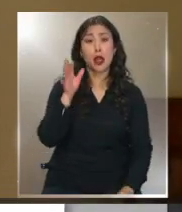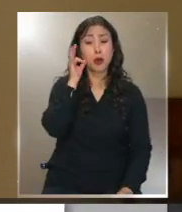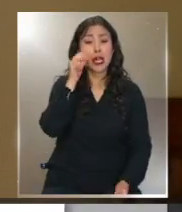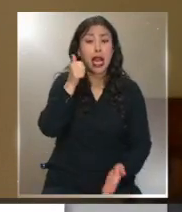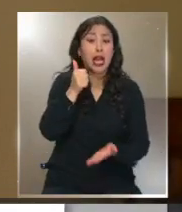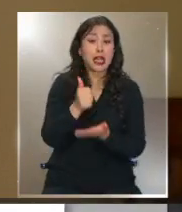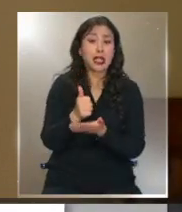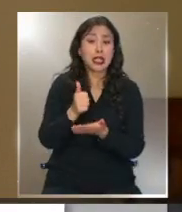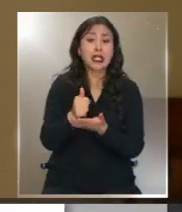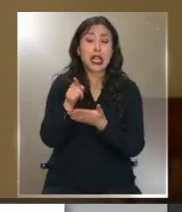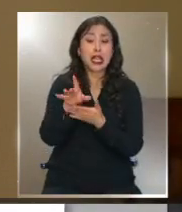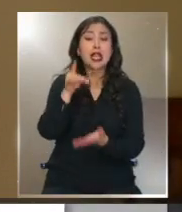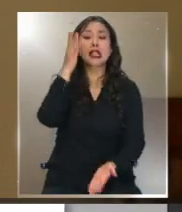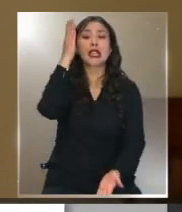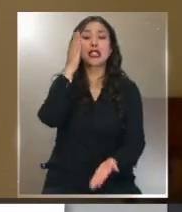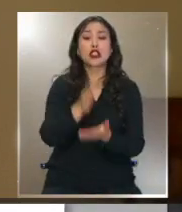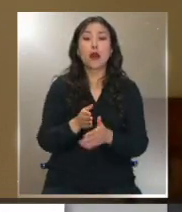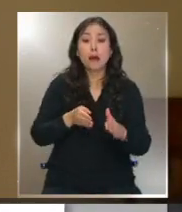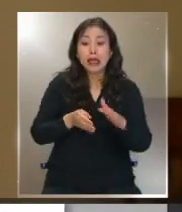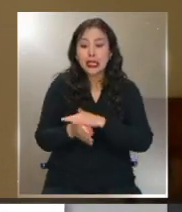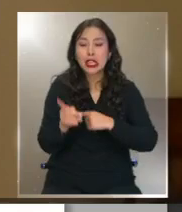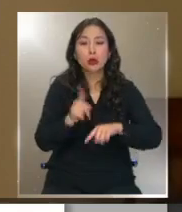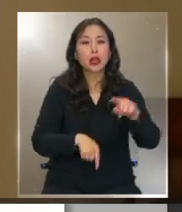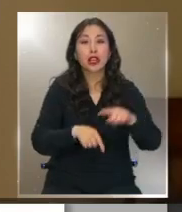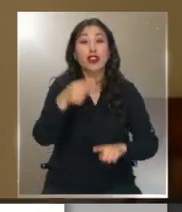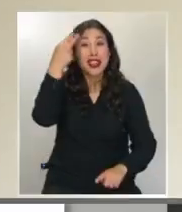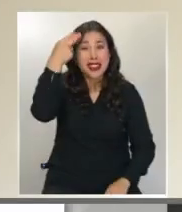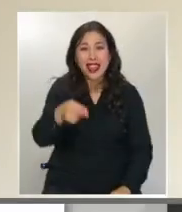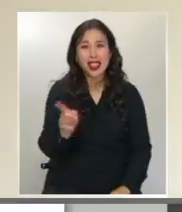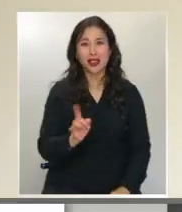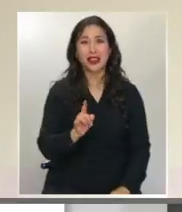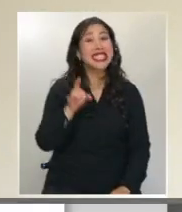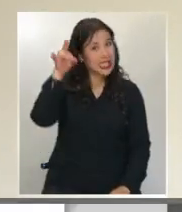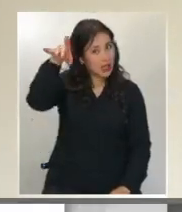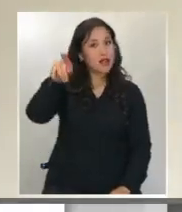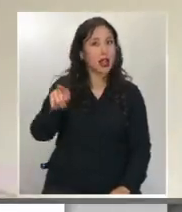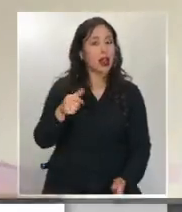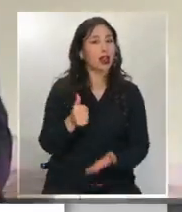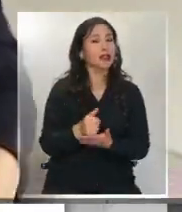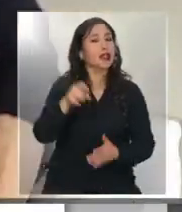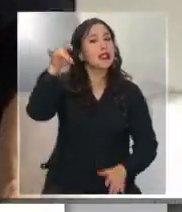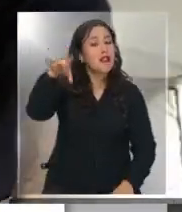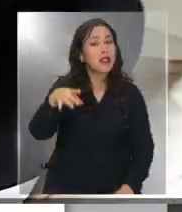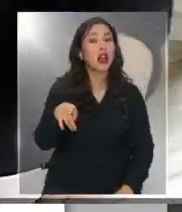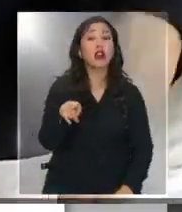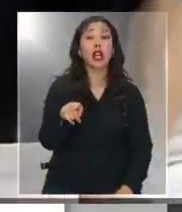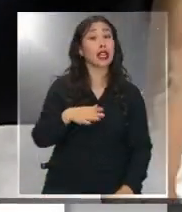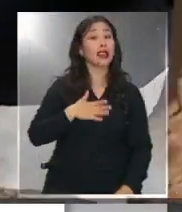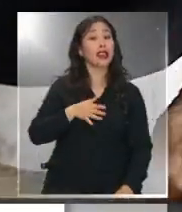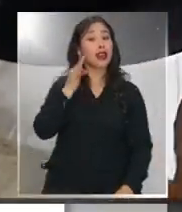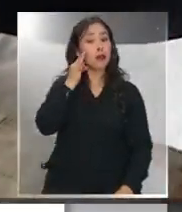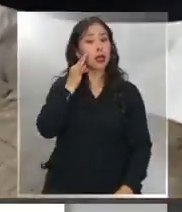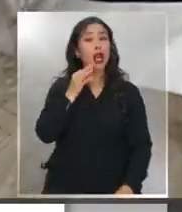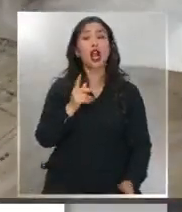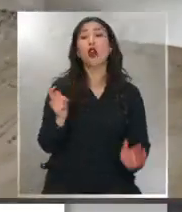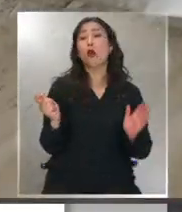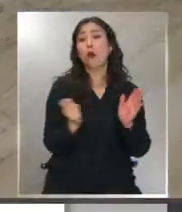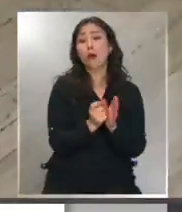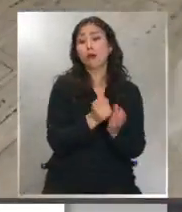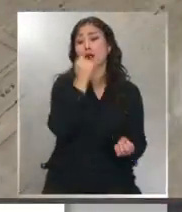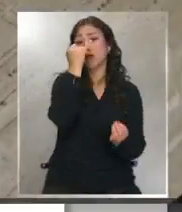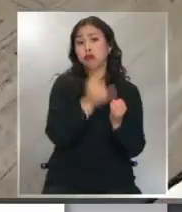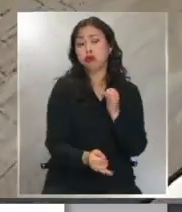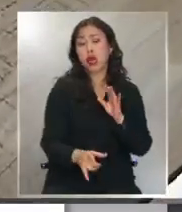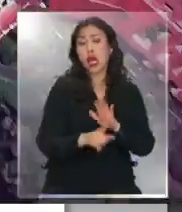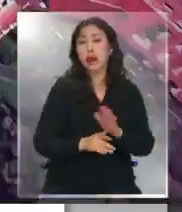ella decidió meterse en un terreno que no era de ella, que sabía que no era de ella. Ahora ella solo espera que se cumplan los plazos legales para